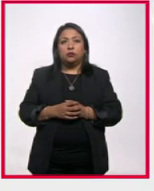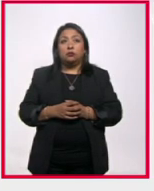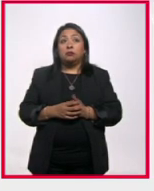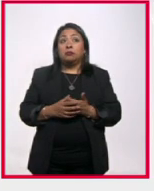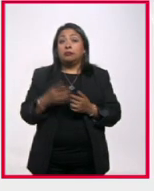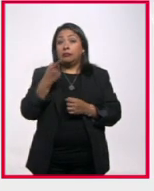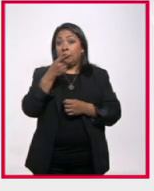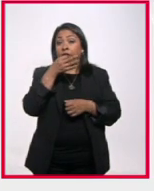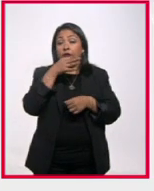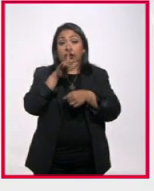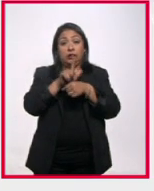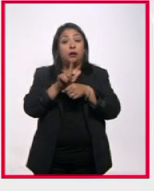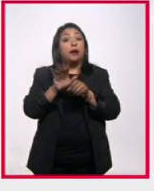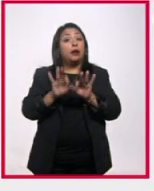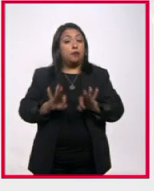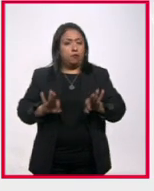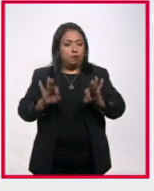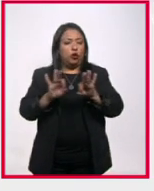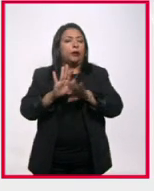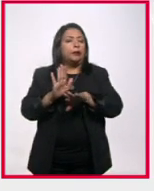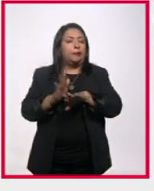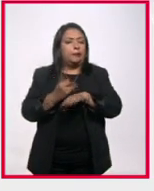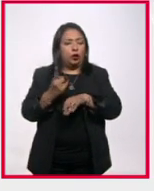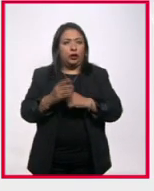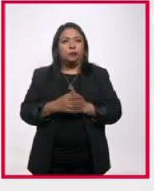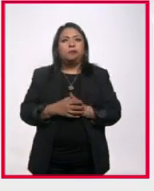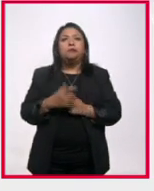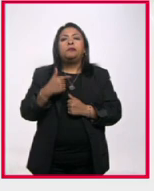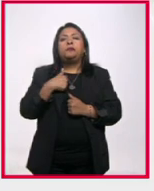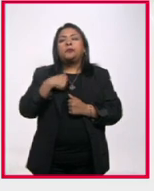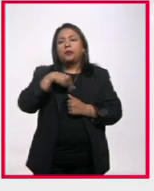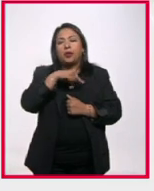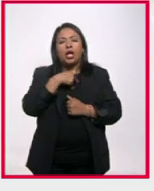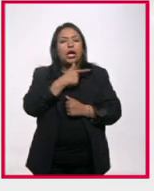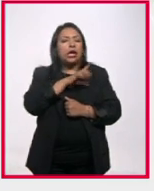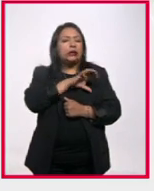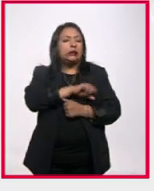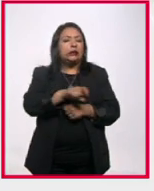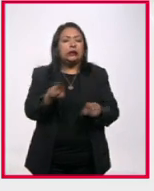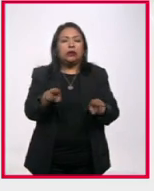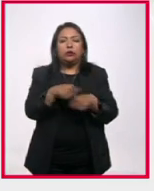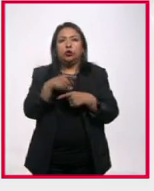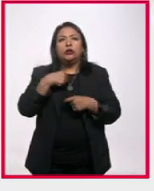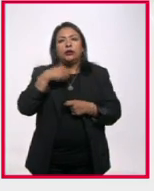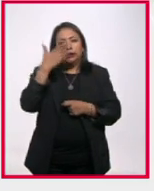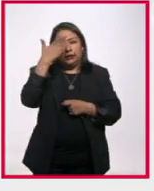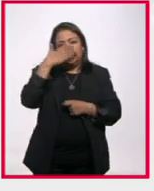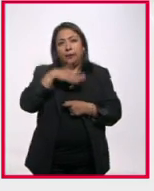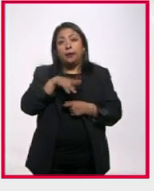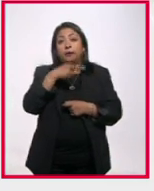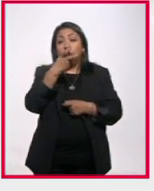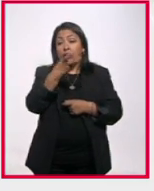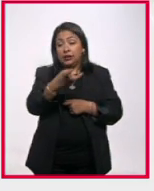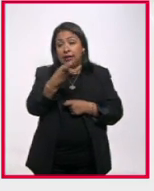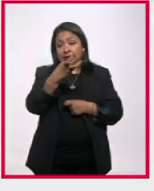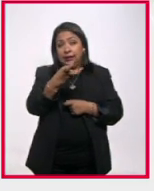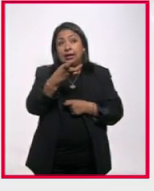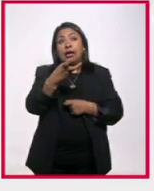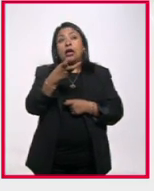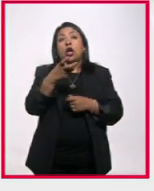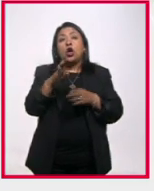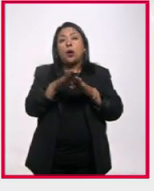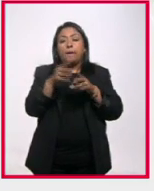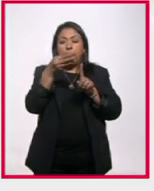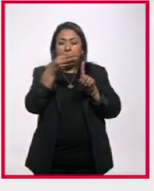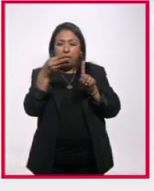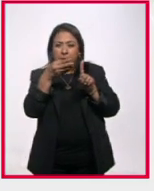Bueno, este es un festival importante por varias razones, Rafael. A nosotros que nos gusta muchísimo la música, sabemos que este tipo de